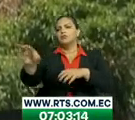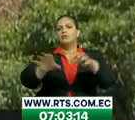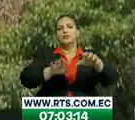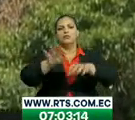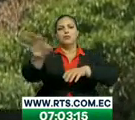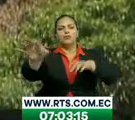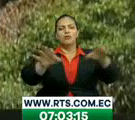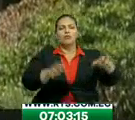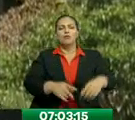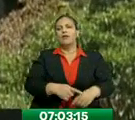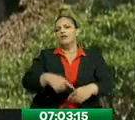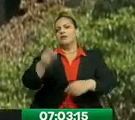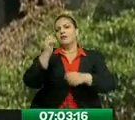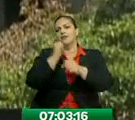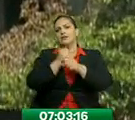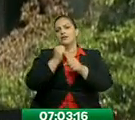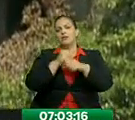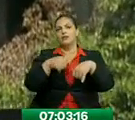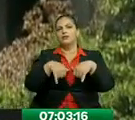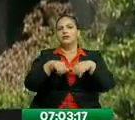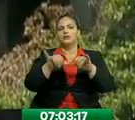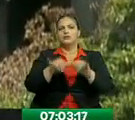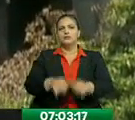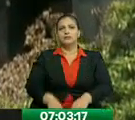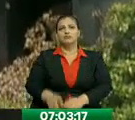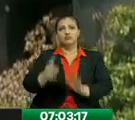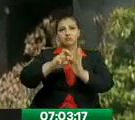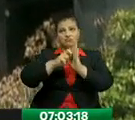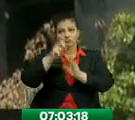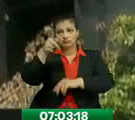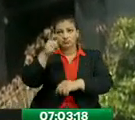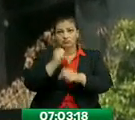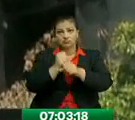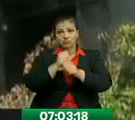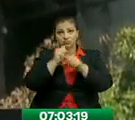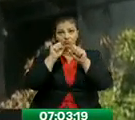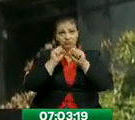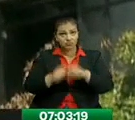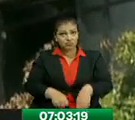situación del organismo de control. Informó Patricia Aldaz.